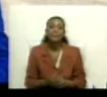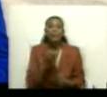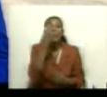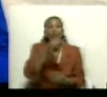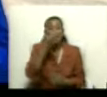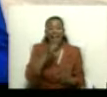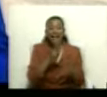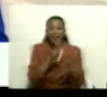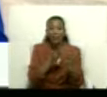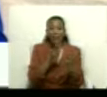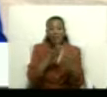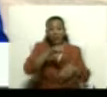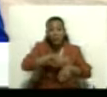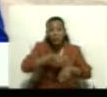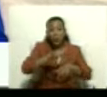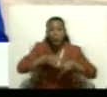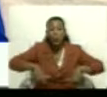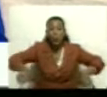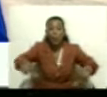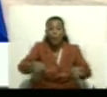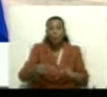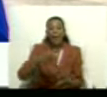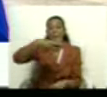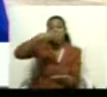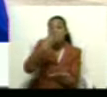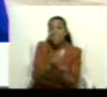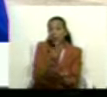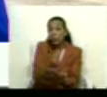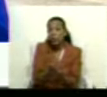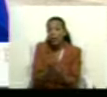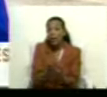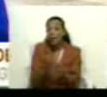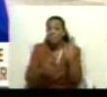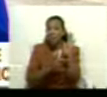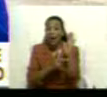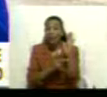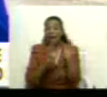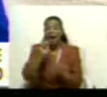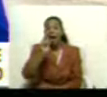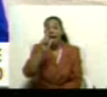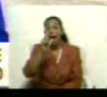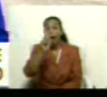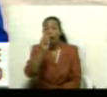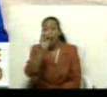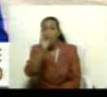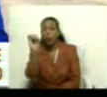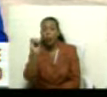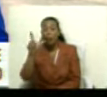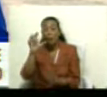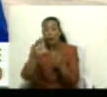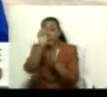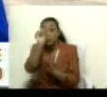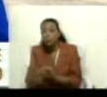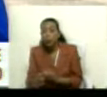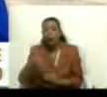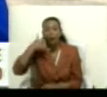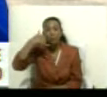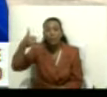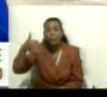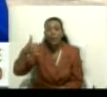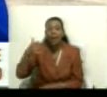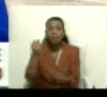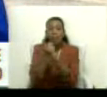Buenas tardes, gracias por el contacto. Así nos encontramos en Maturín, específicamente en la parroquia Alto de los Godos, donde la Fuerza Azul de CanTV ejecuta